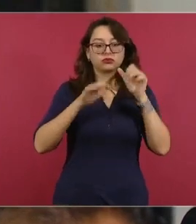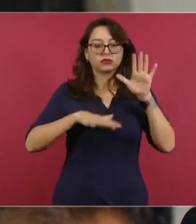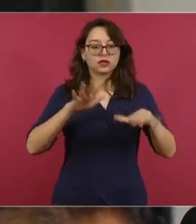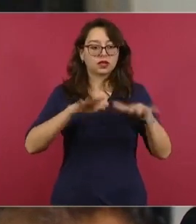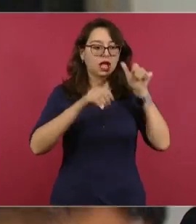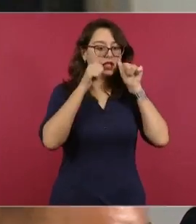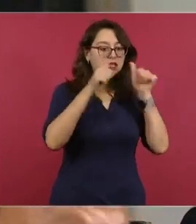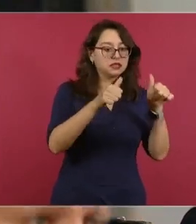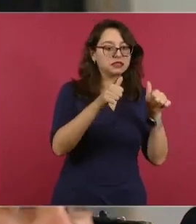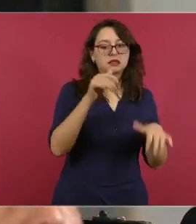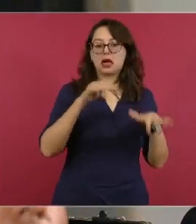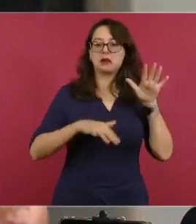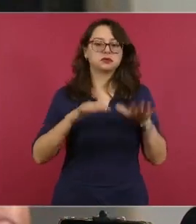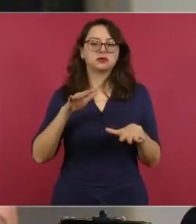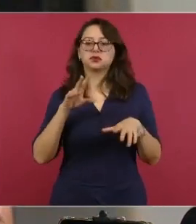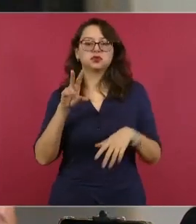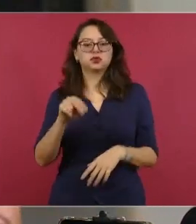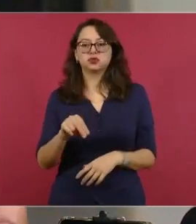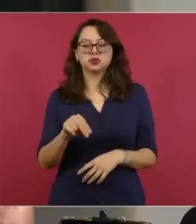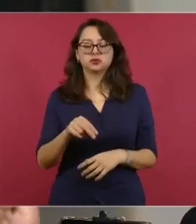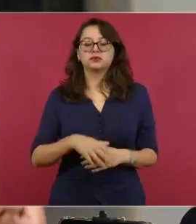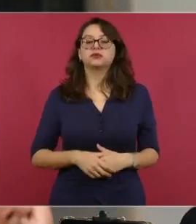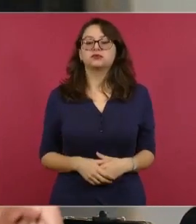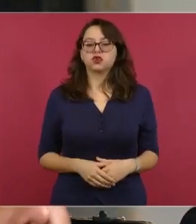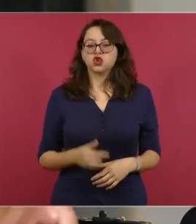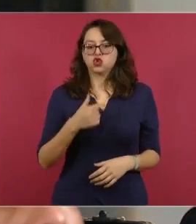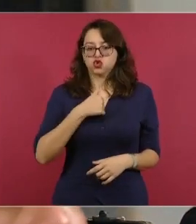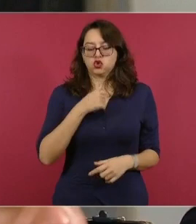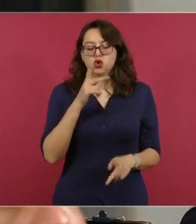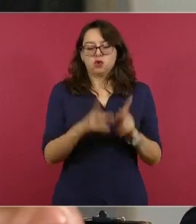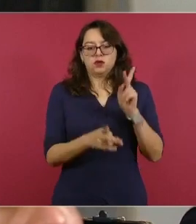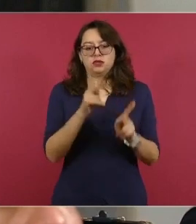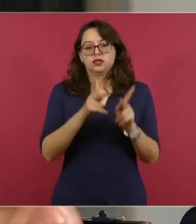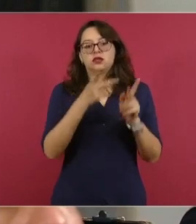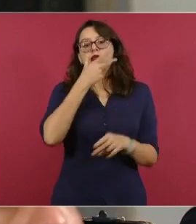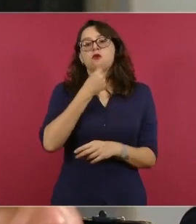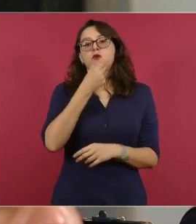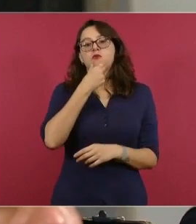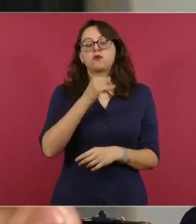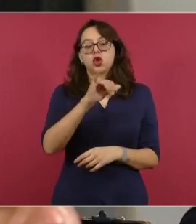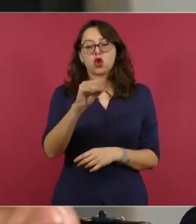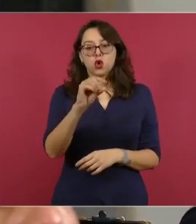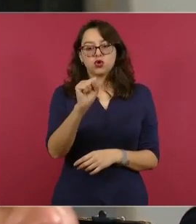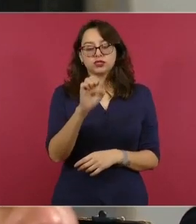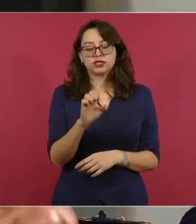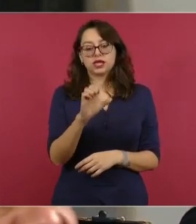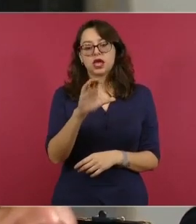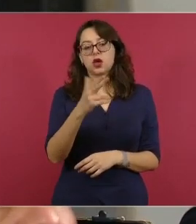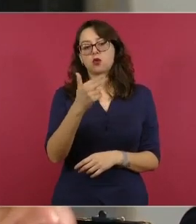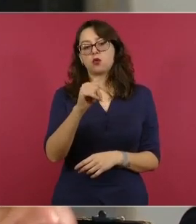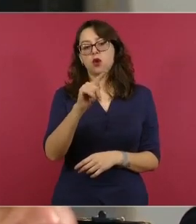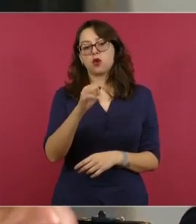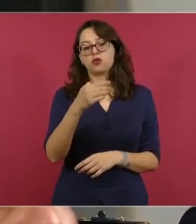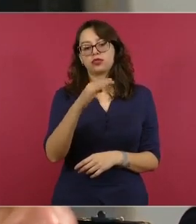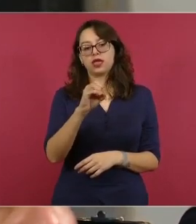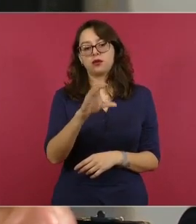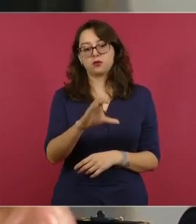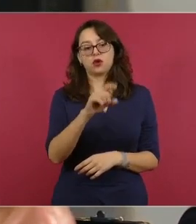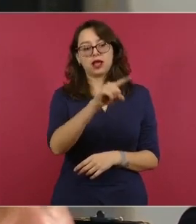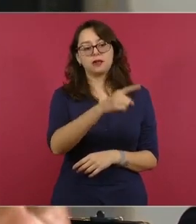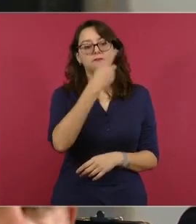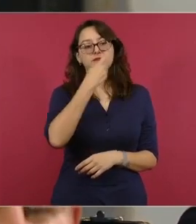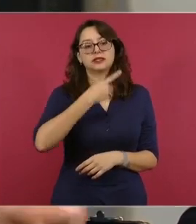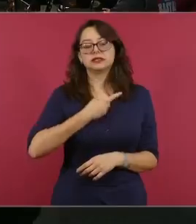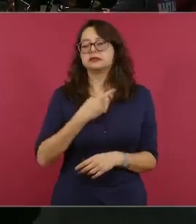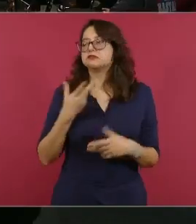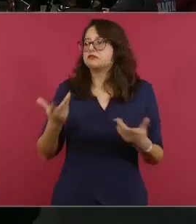no. Ahí hablamos con el señor José Cuauhtémoc García Gómez para pedir apoyo luego de que